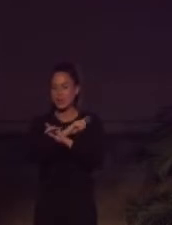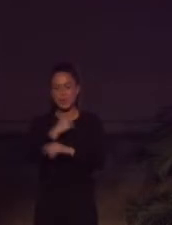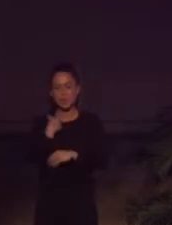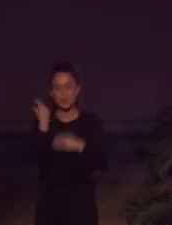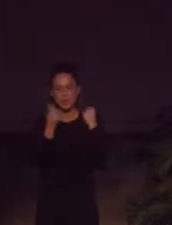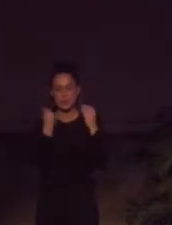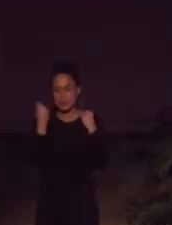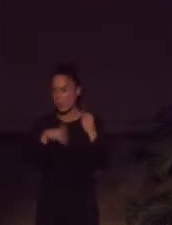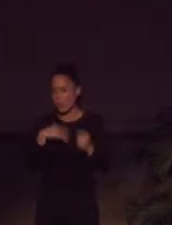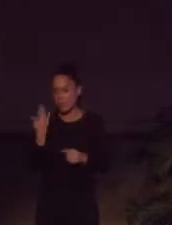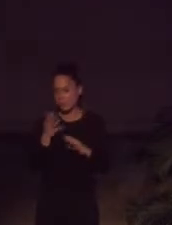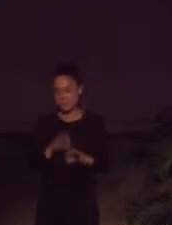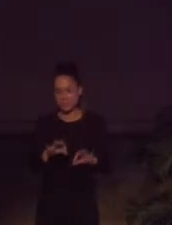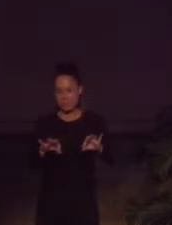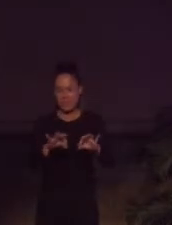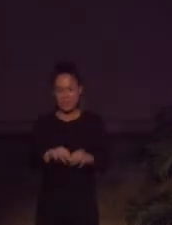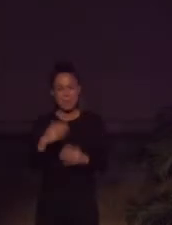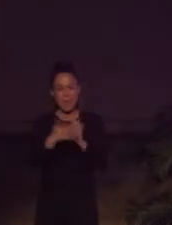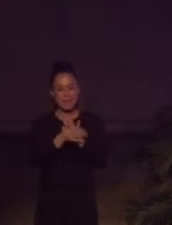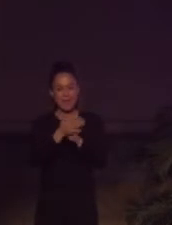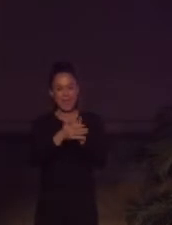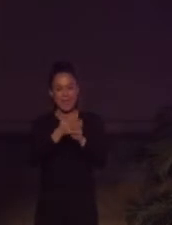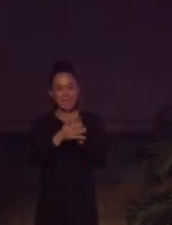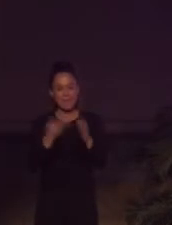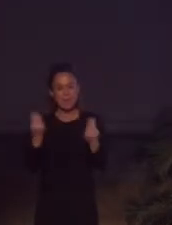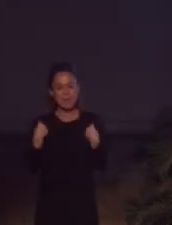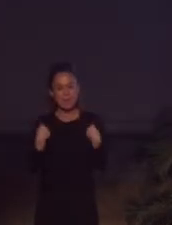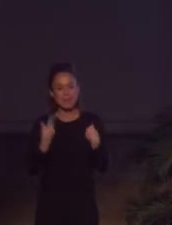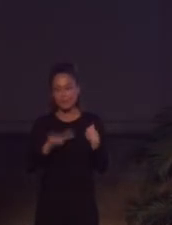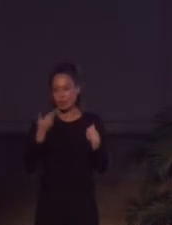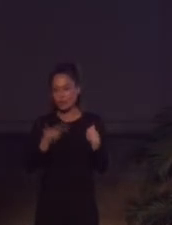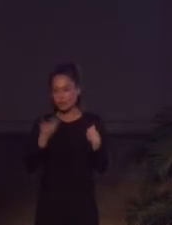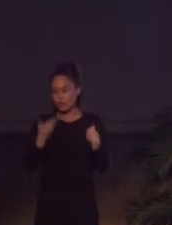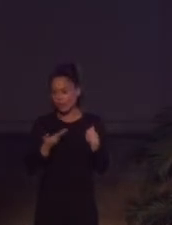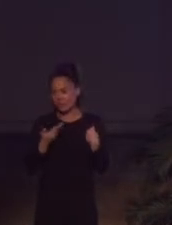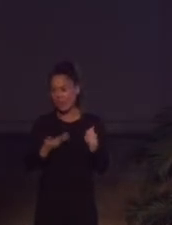día para hablar de las vidas que importan, de las que no importan.